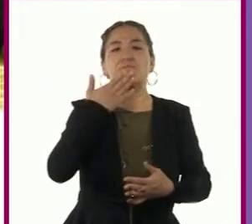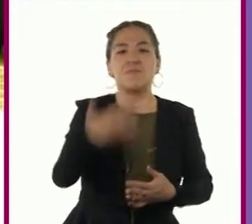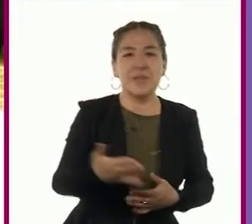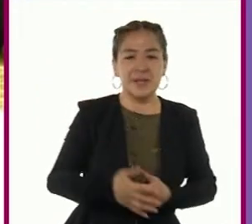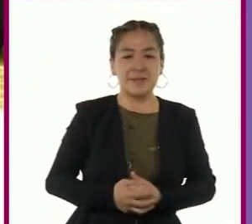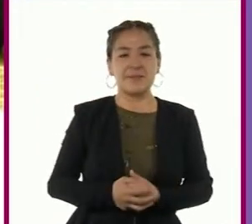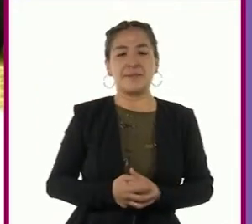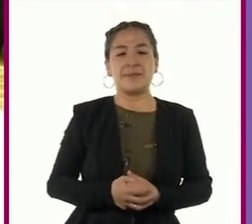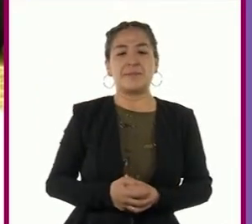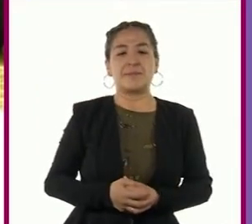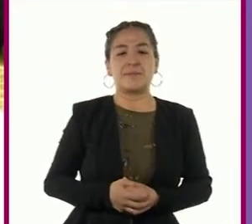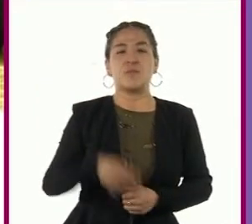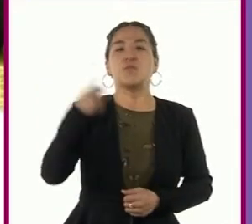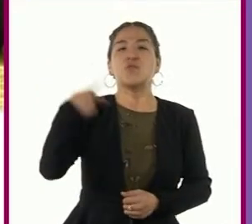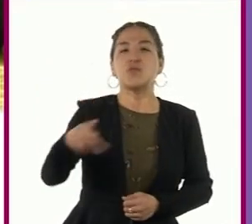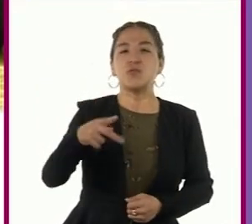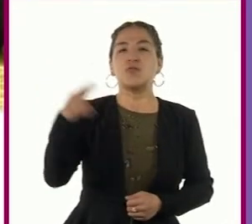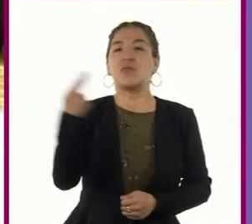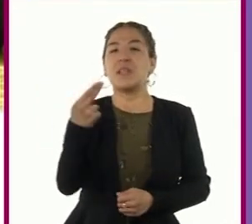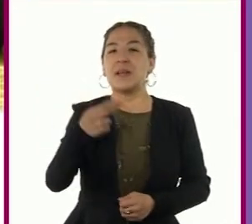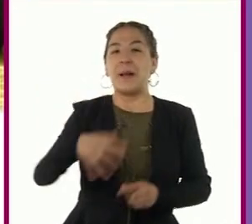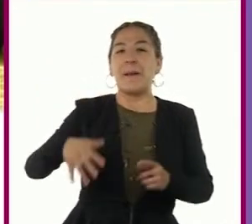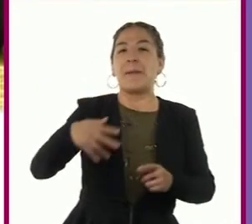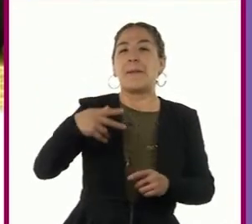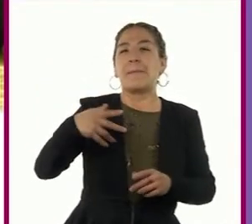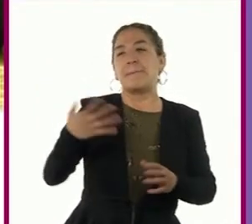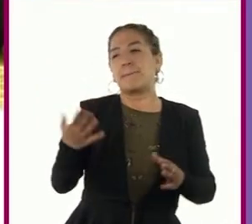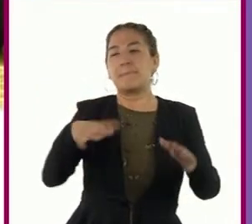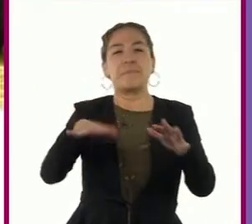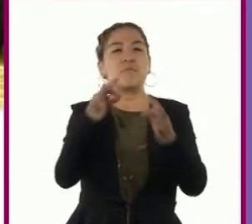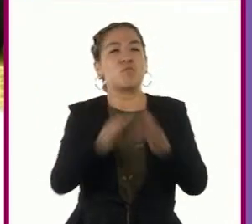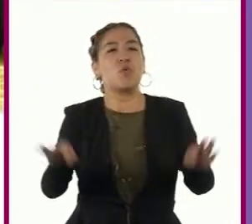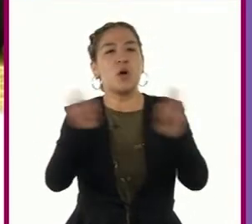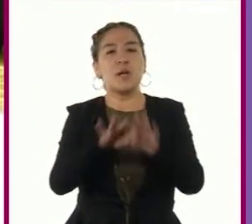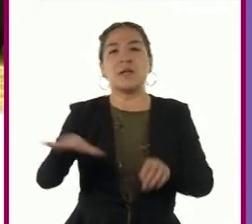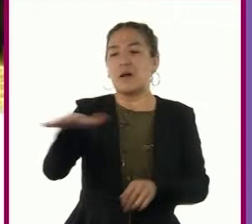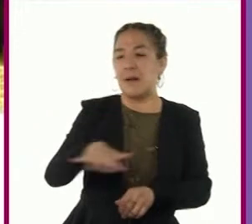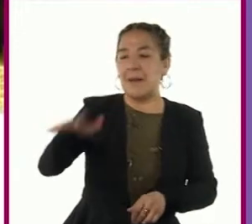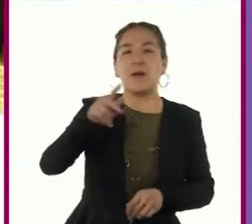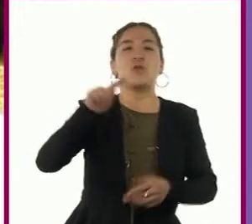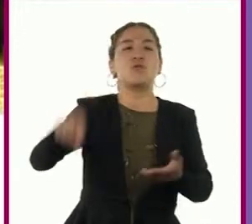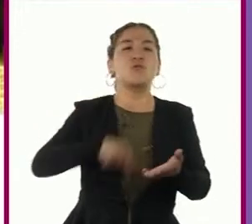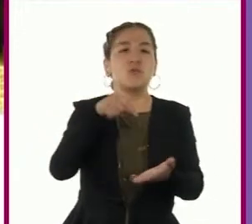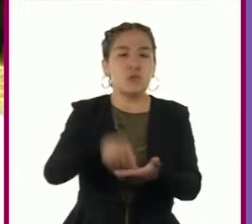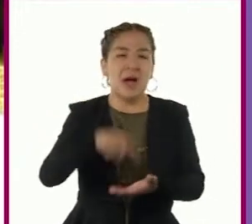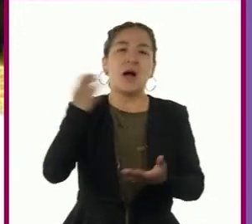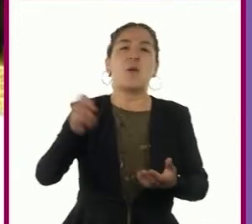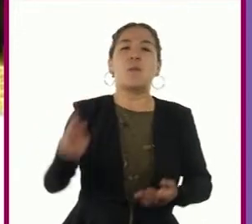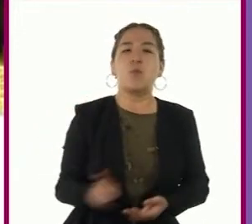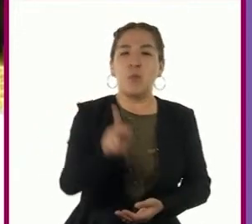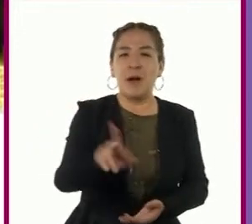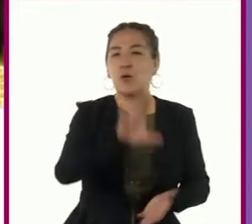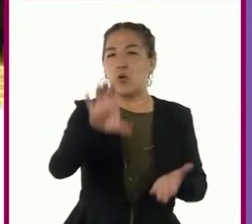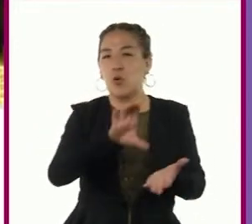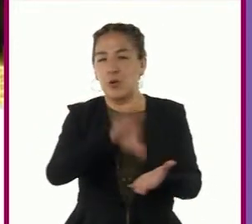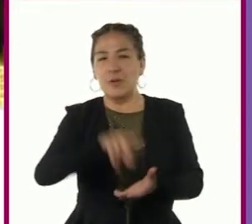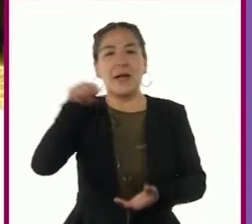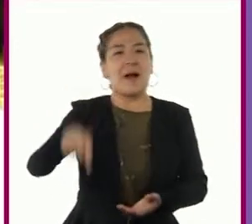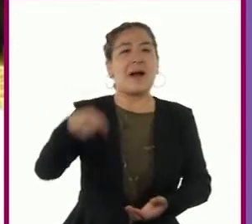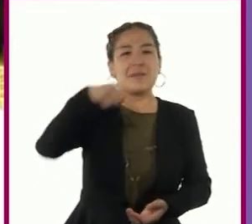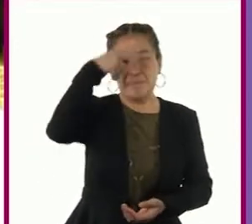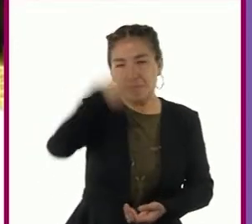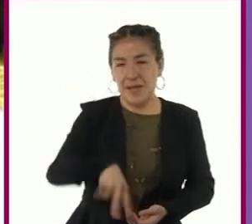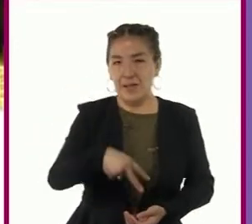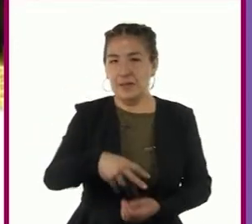de las necesidades básicas o primarias de las colonias o de los pueblos que integran la Ciudad de México. Por